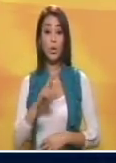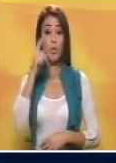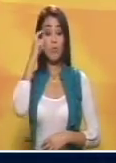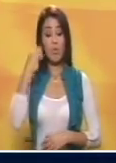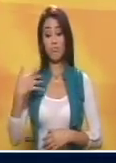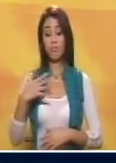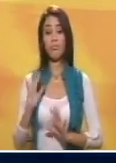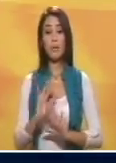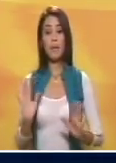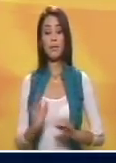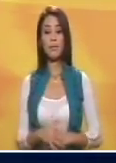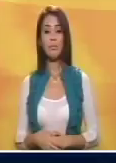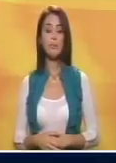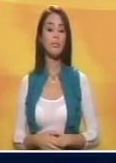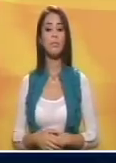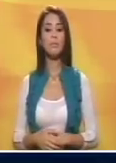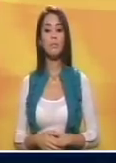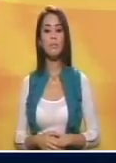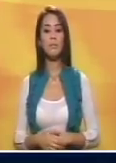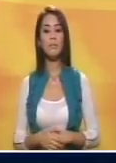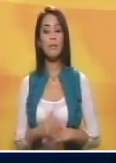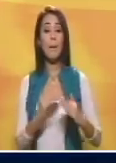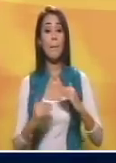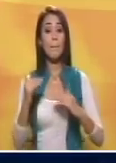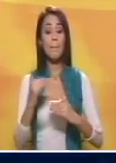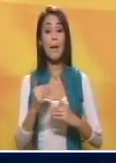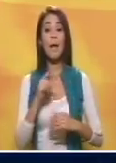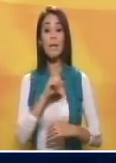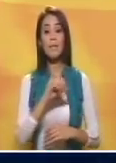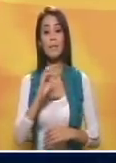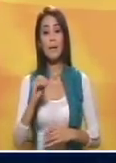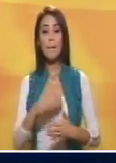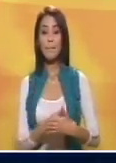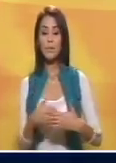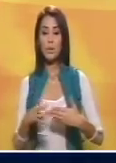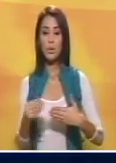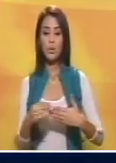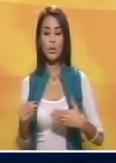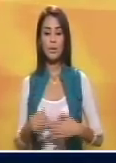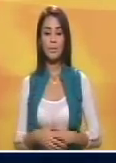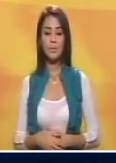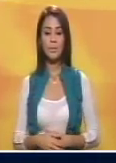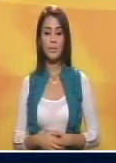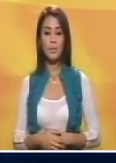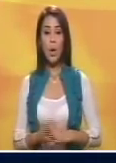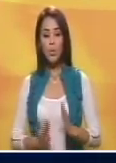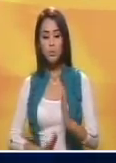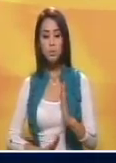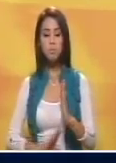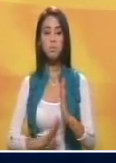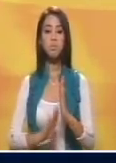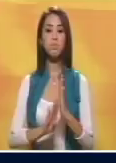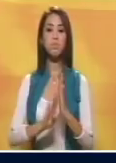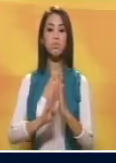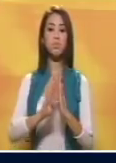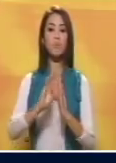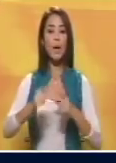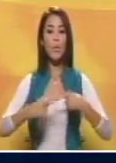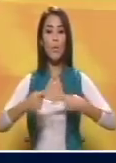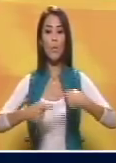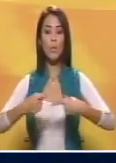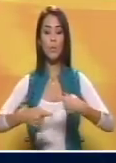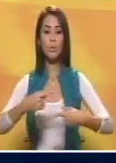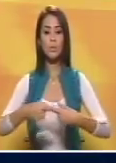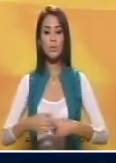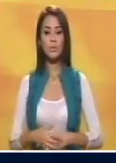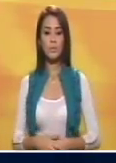apenas. Superan largo los $1,000 millones aquí en la mano, constante y sonante. Y eso va a crecer día que pase, eso va